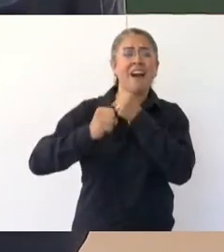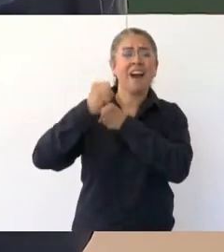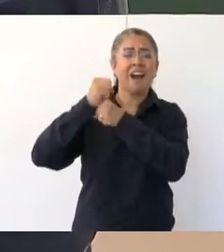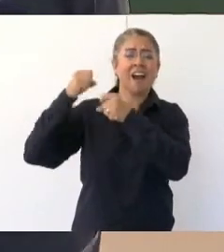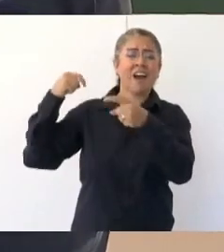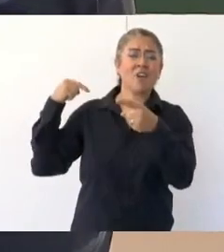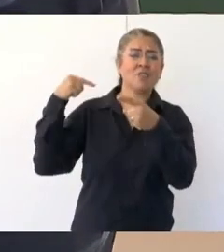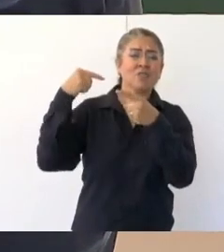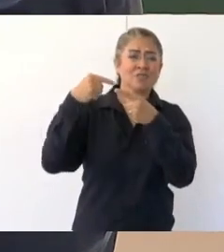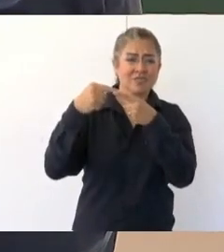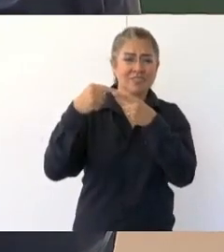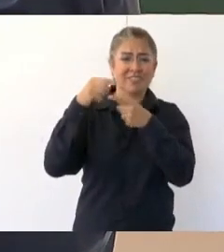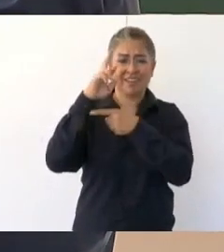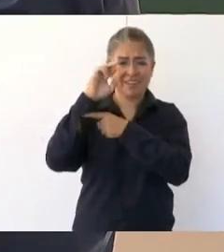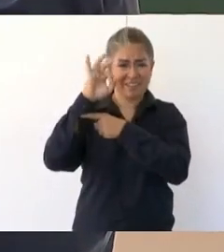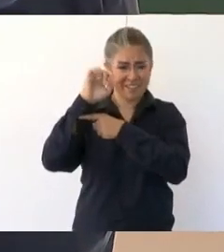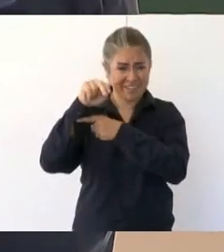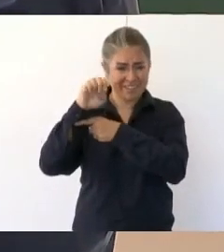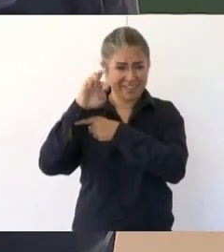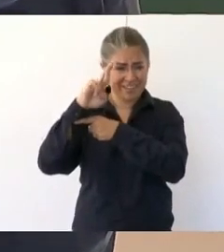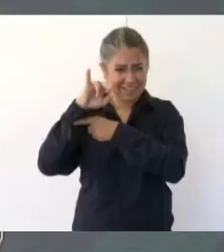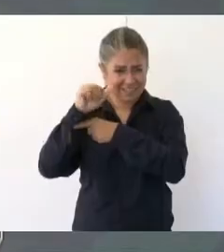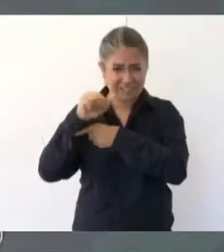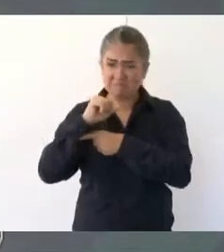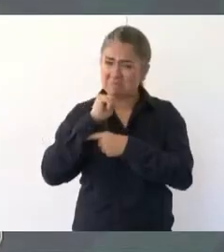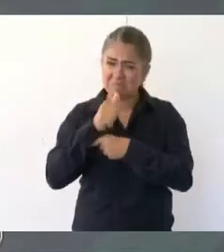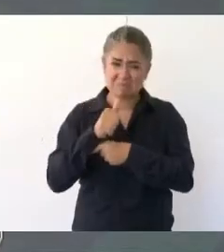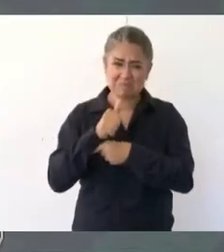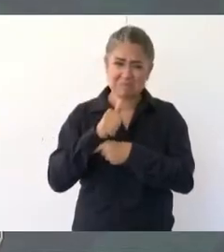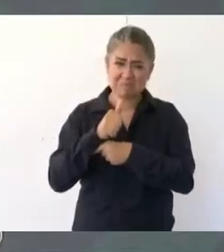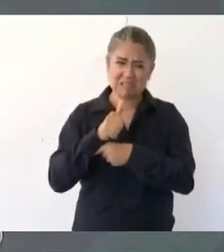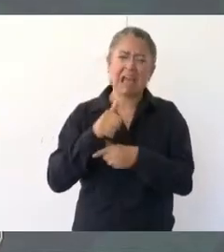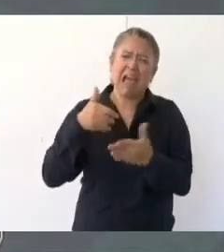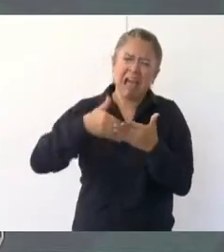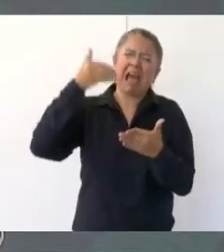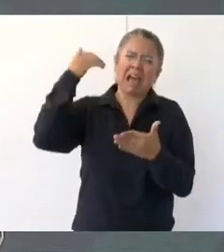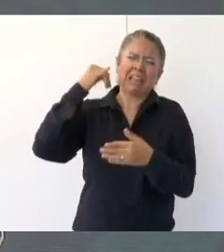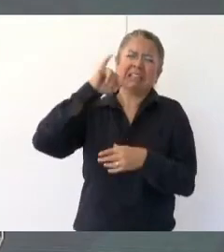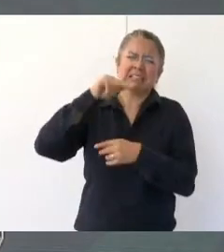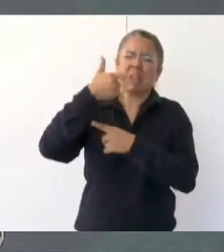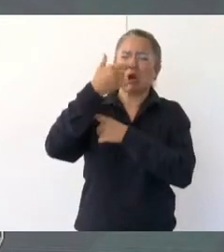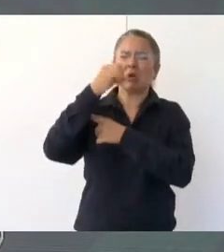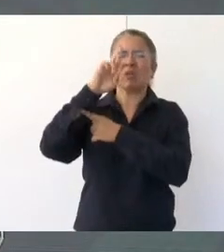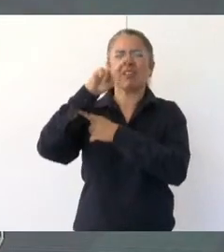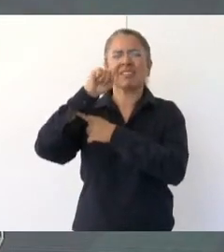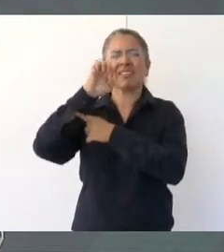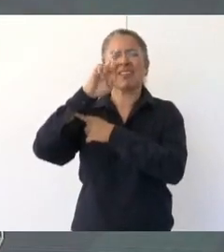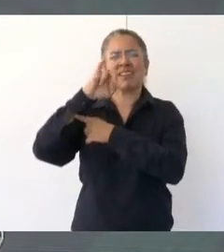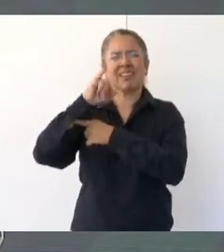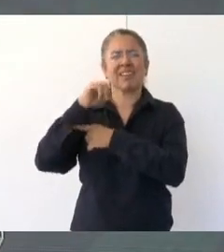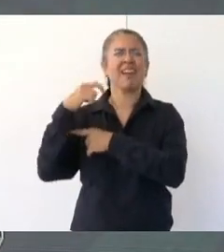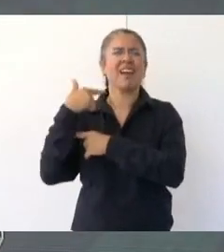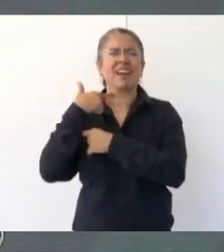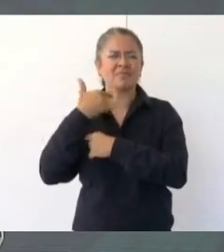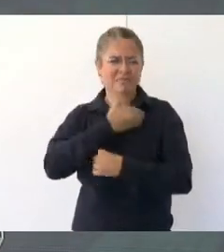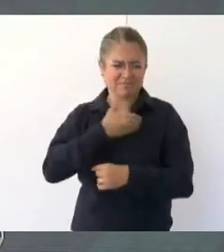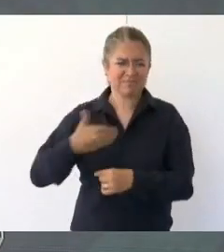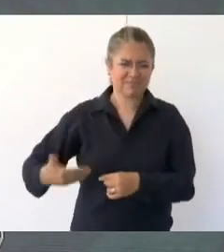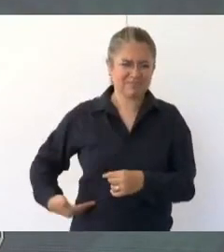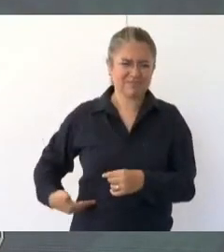una, pero en Texas, cuando Salinas de Gortari, en vez de hacerla en México, la